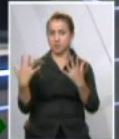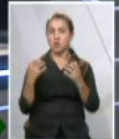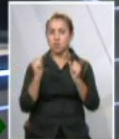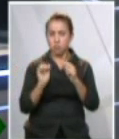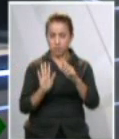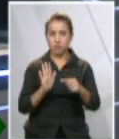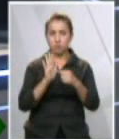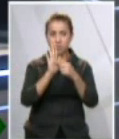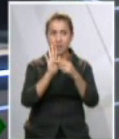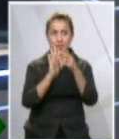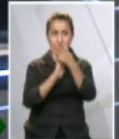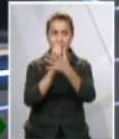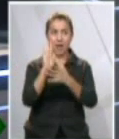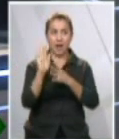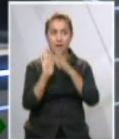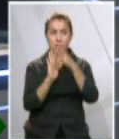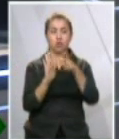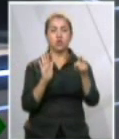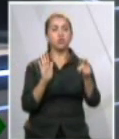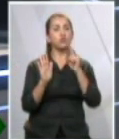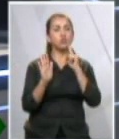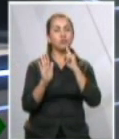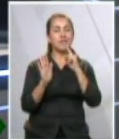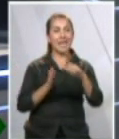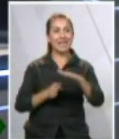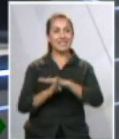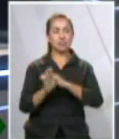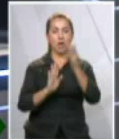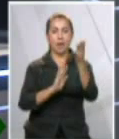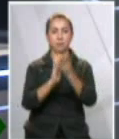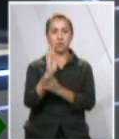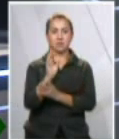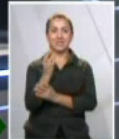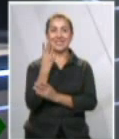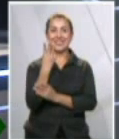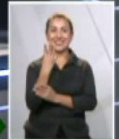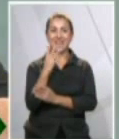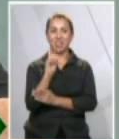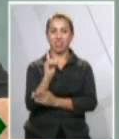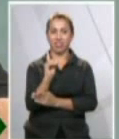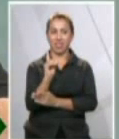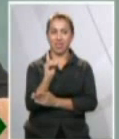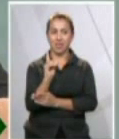mostrar tu mano, porque tú tuviste acceso a esta prótesis 3D